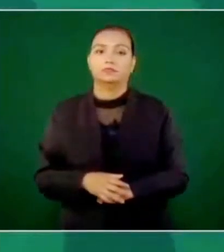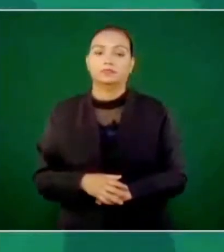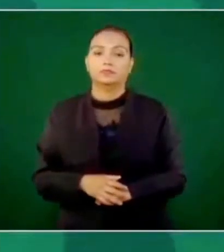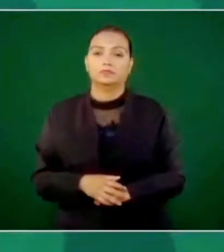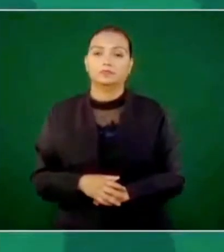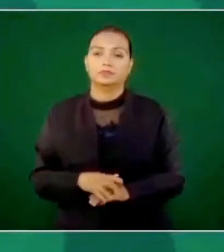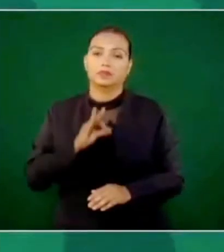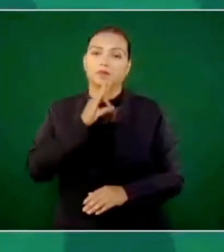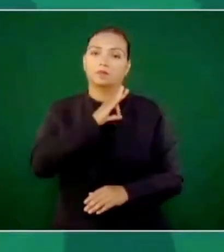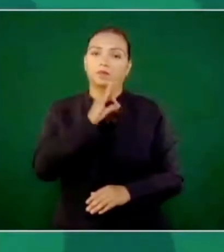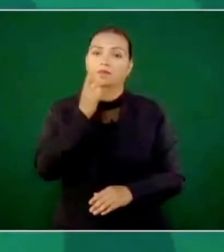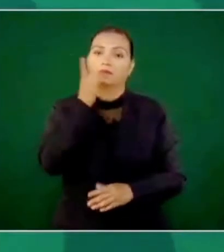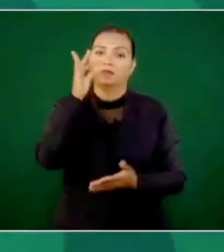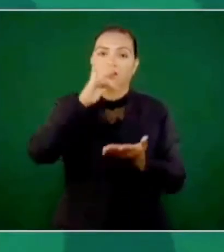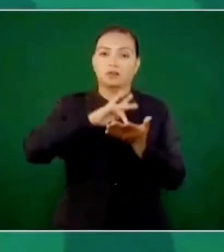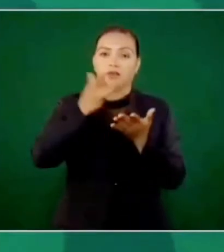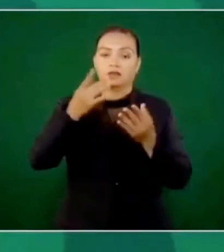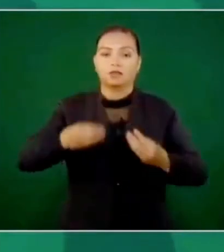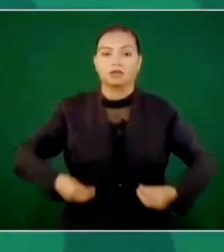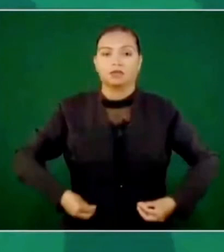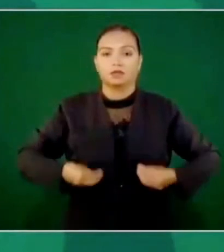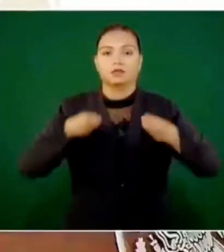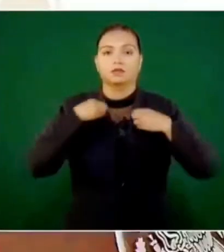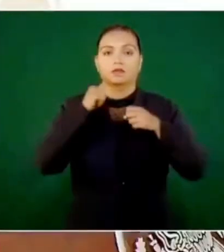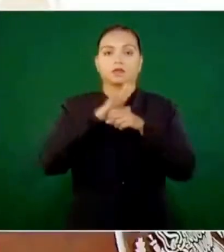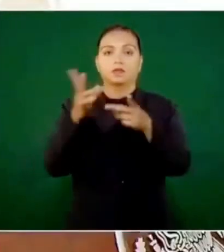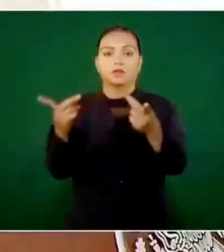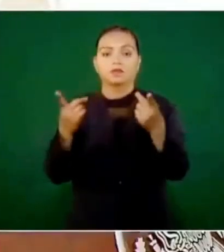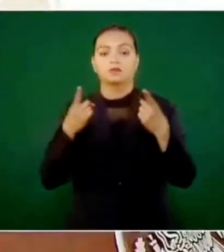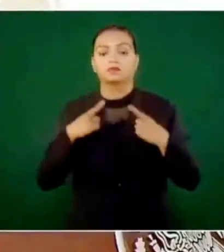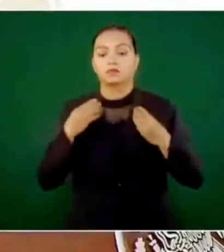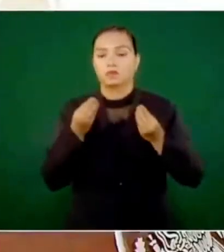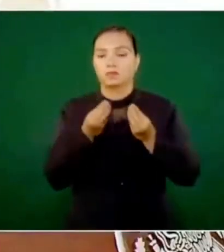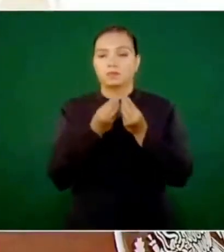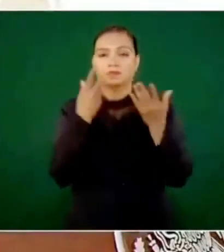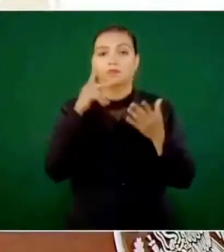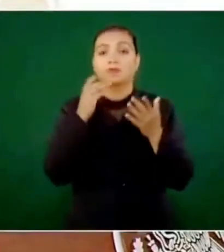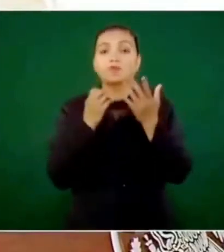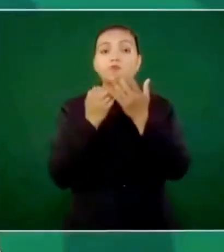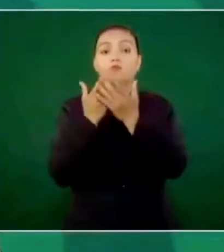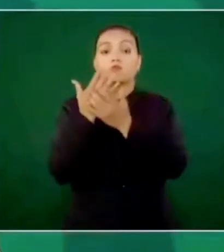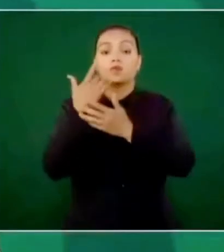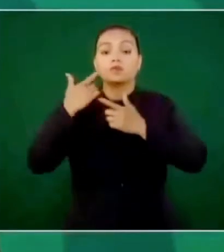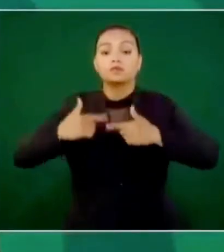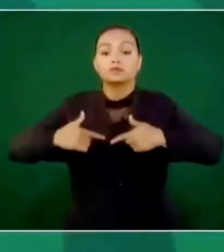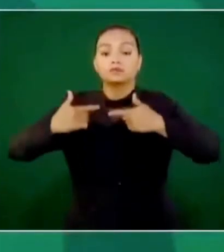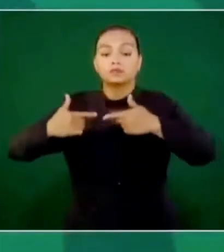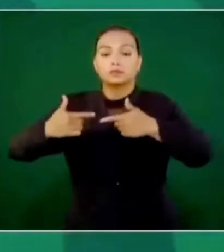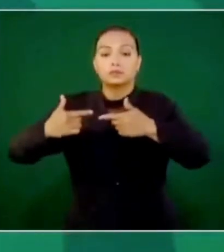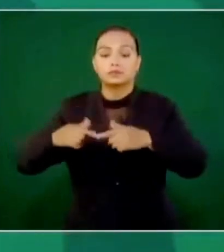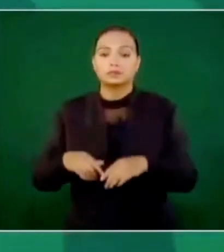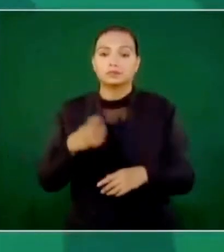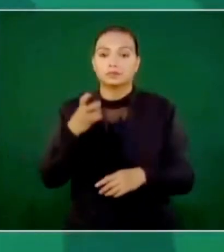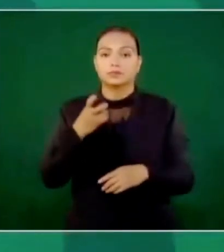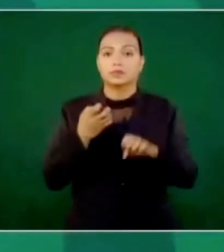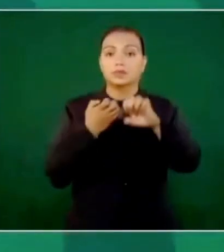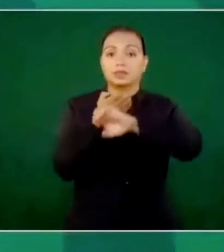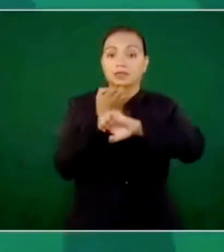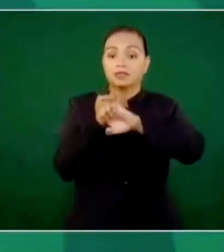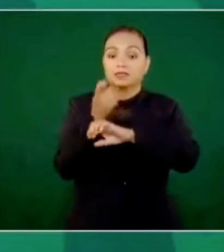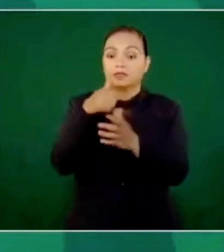Ya podemos decir gracias a la vida que nos ha dado tanto. Pero las nuevas generaciones. Además, este es un estado